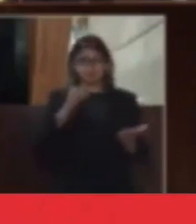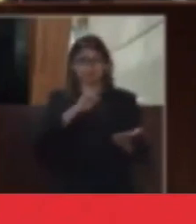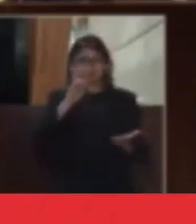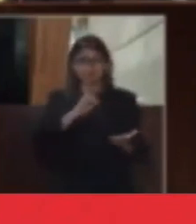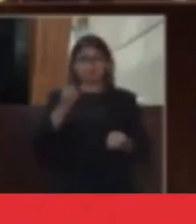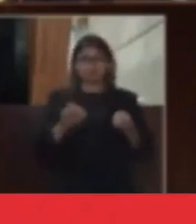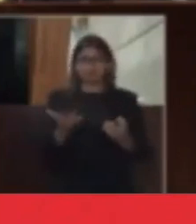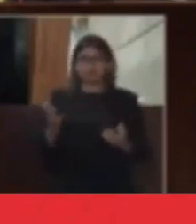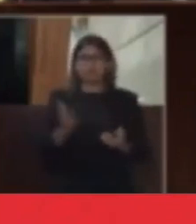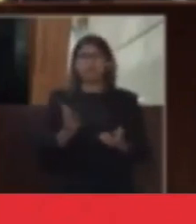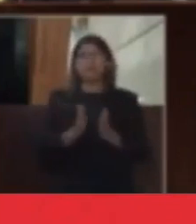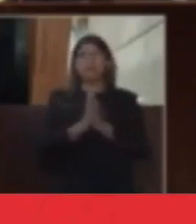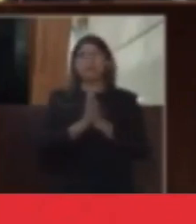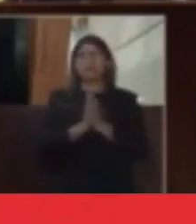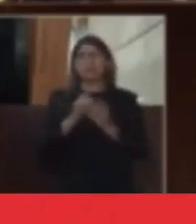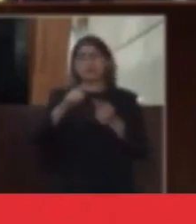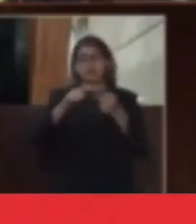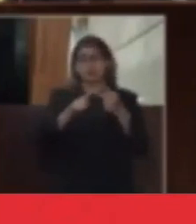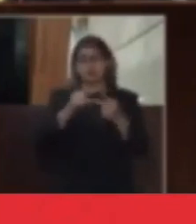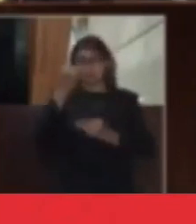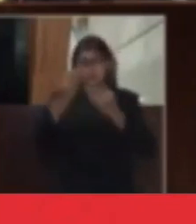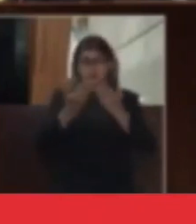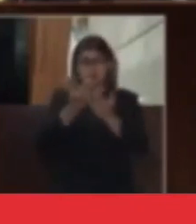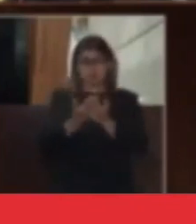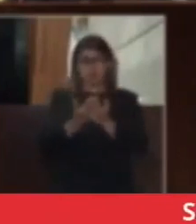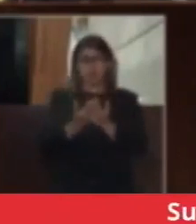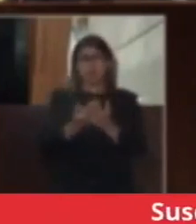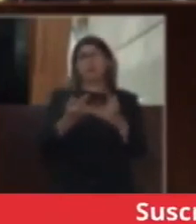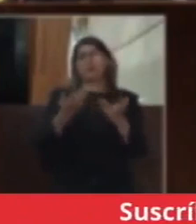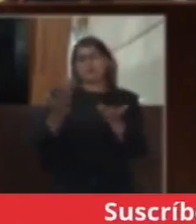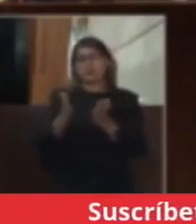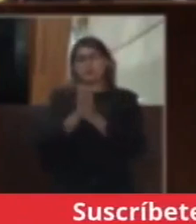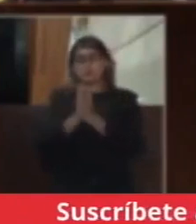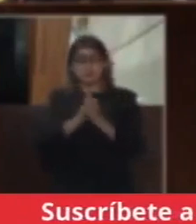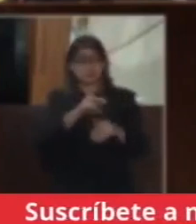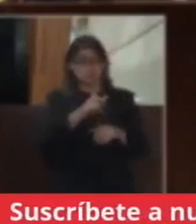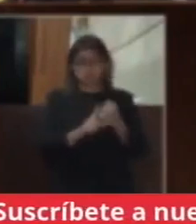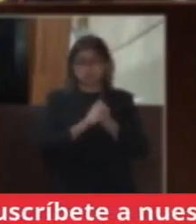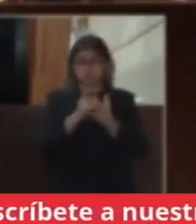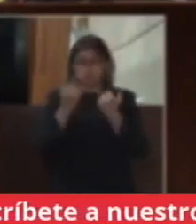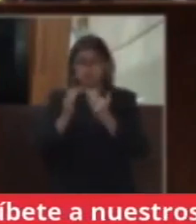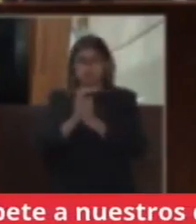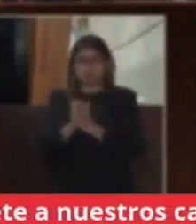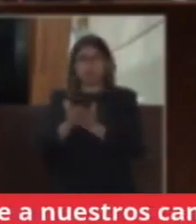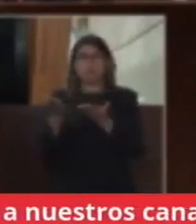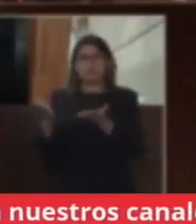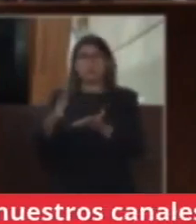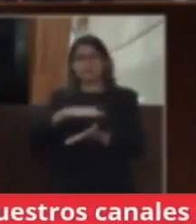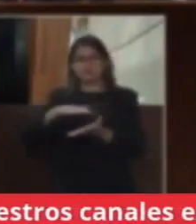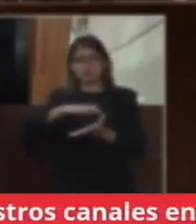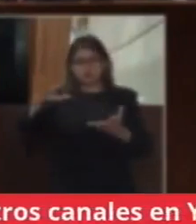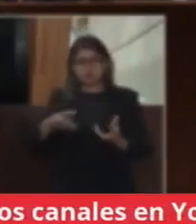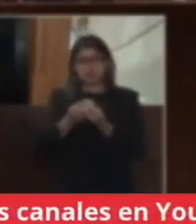pero hubo una propuesta de otro magistrado, el magistrado Mata, que dijo que sean 7. Y